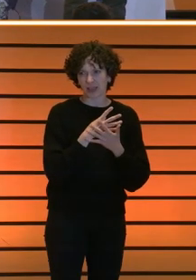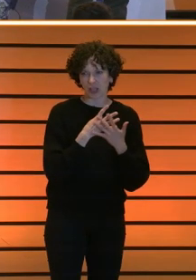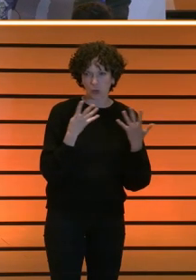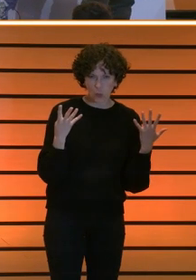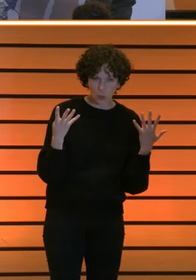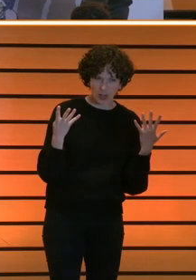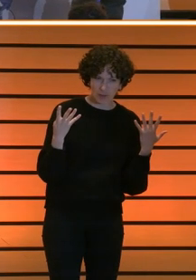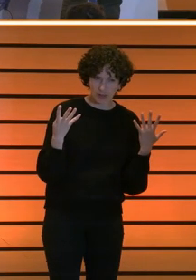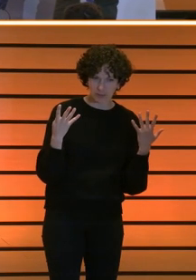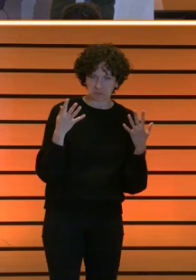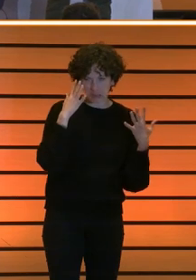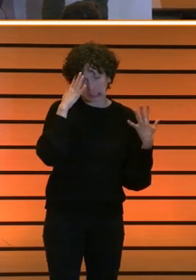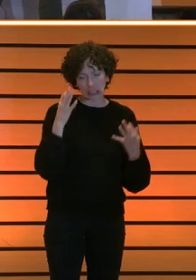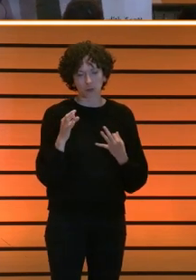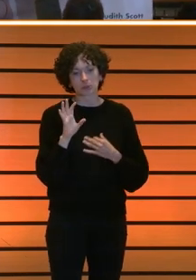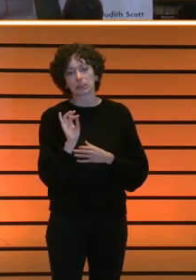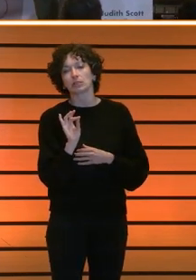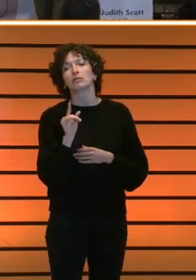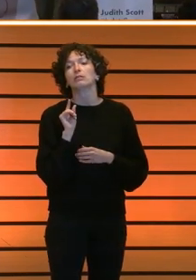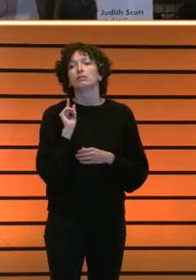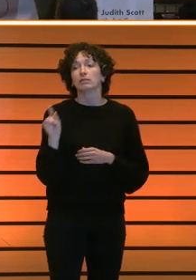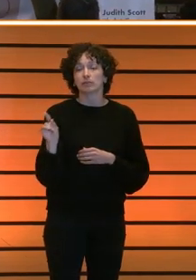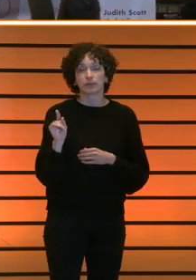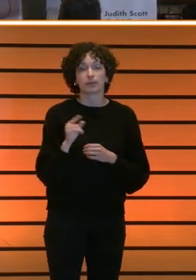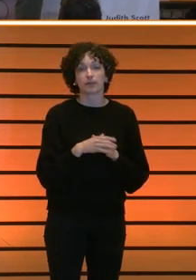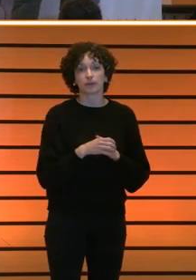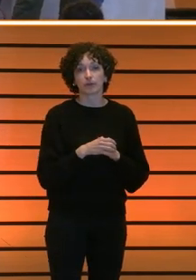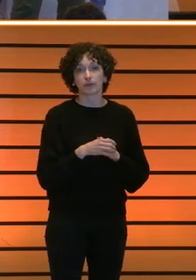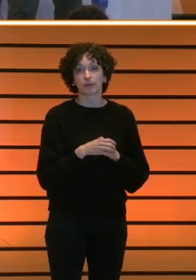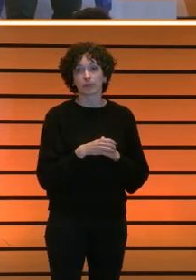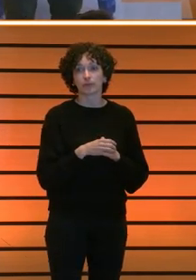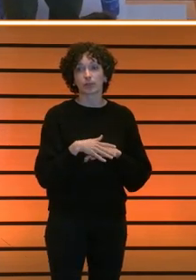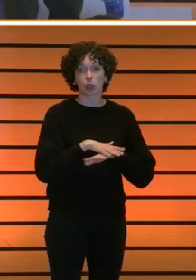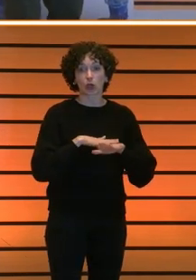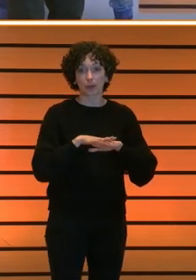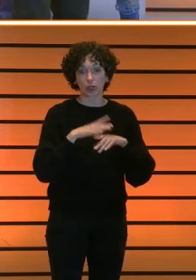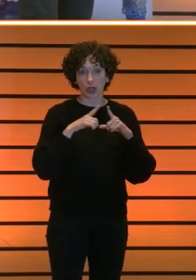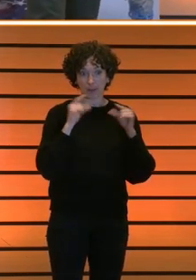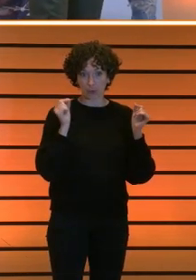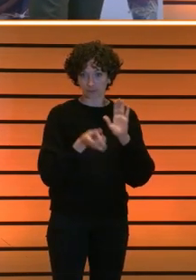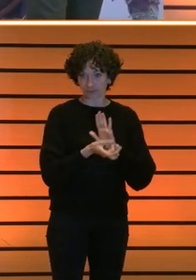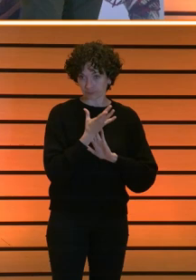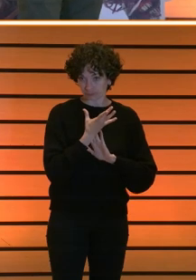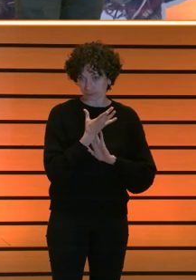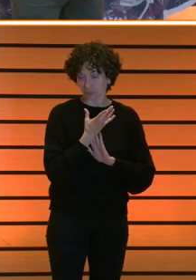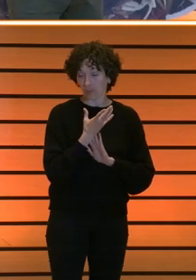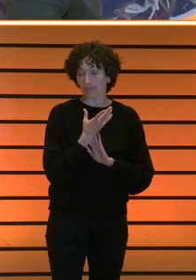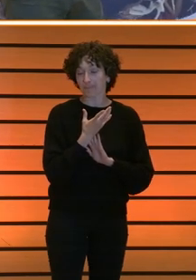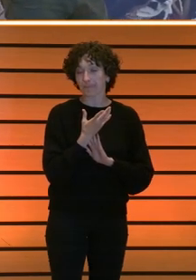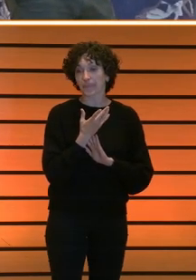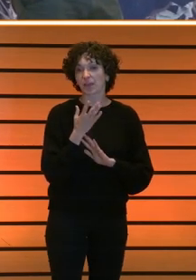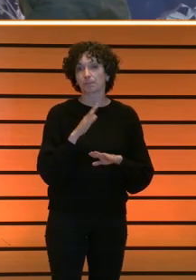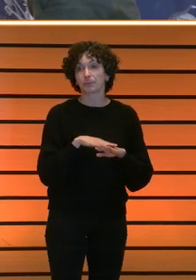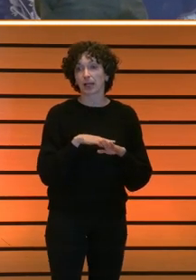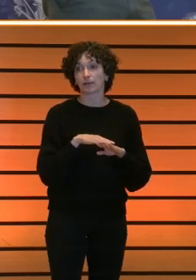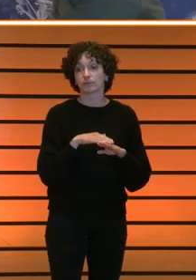creo que en 2019 ha establecido el gobierno de Japón para no